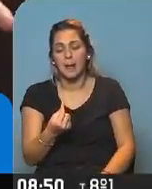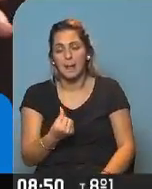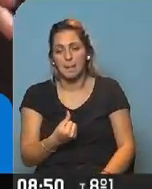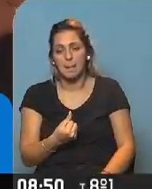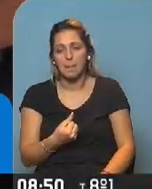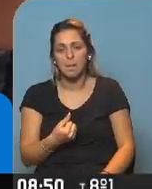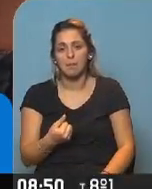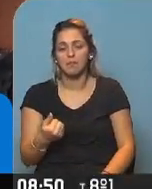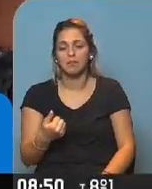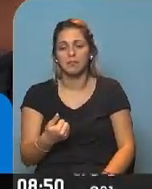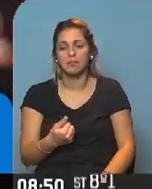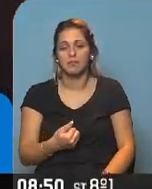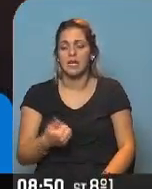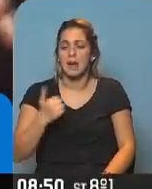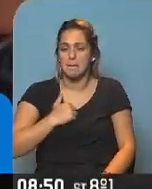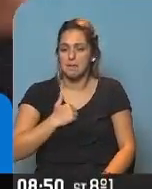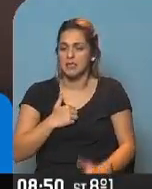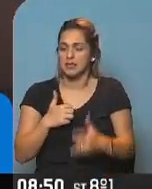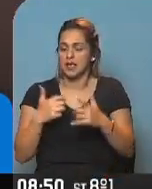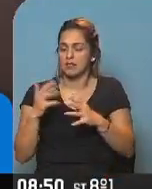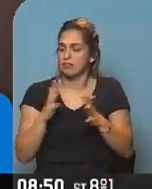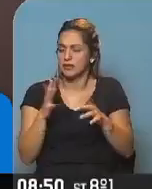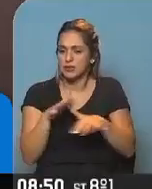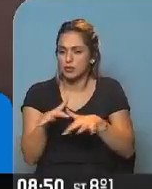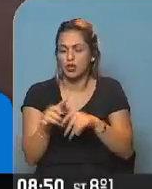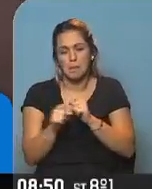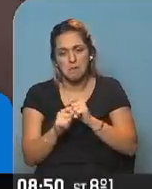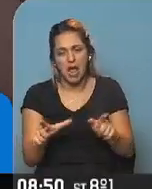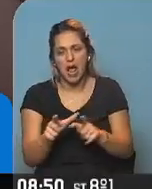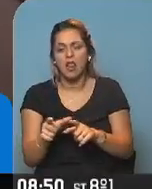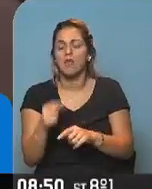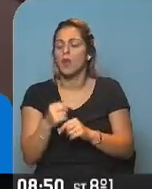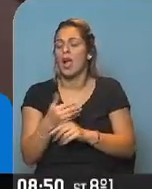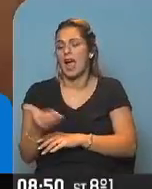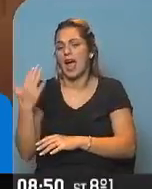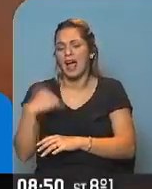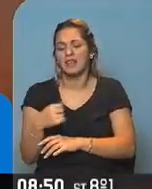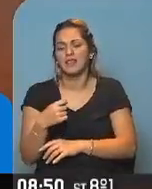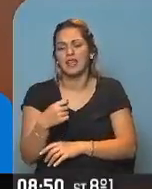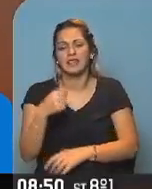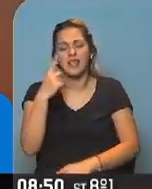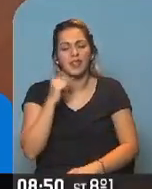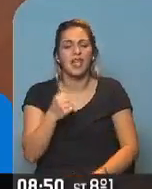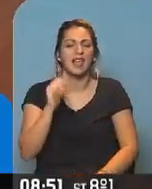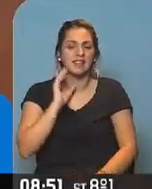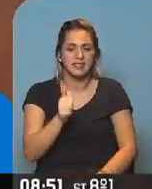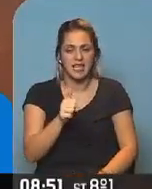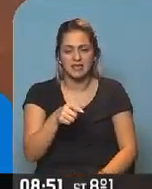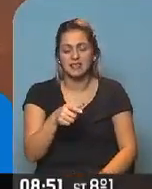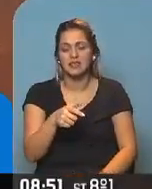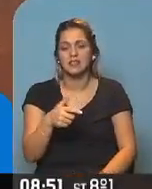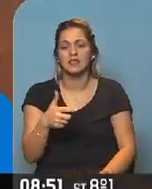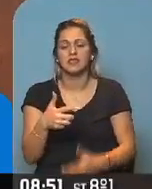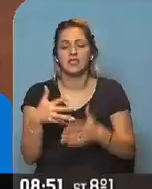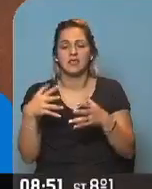militarmente las cosas iban muy mal poco tiempo antes de los primeros días del 16 el combate de cype